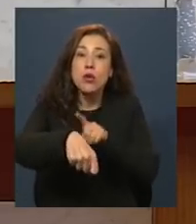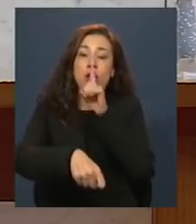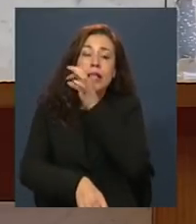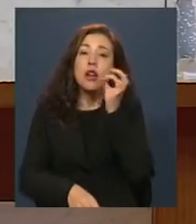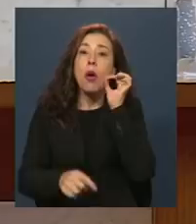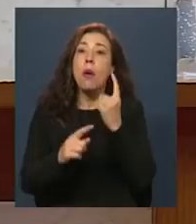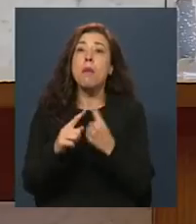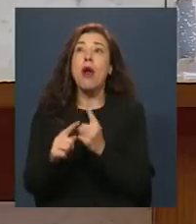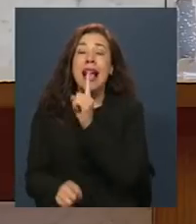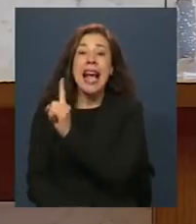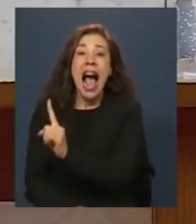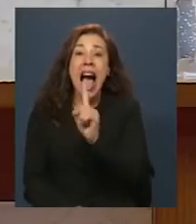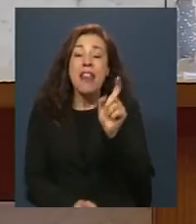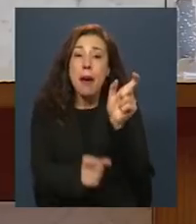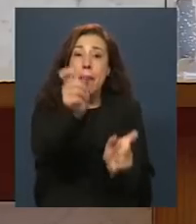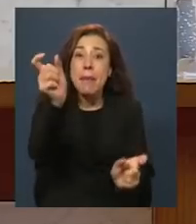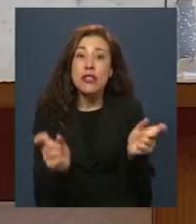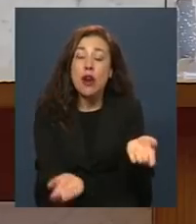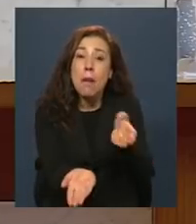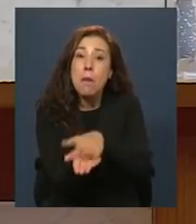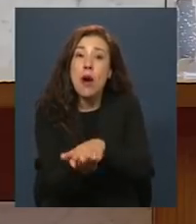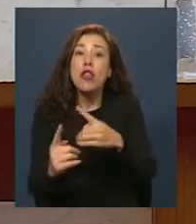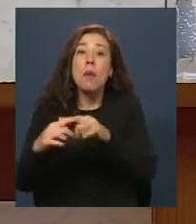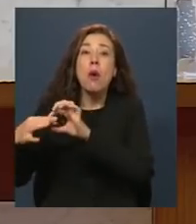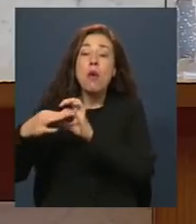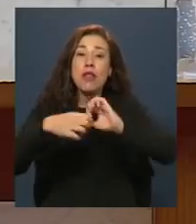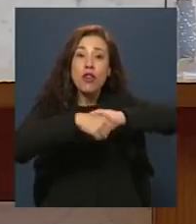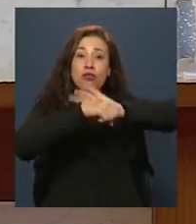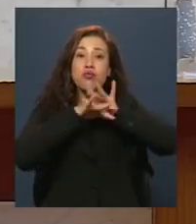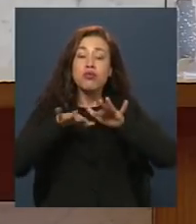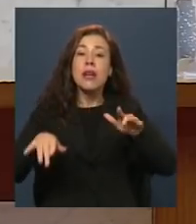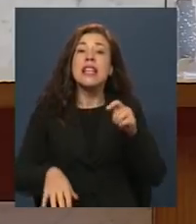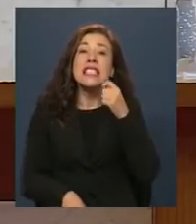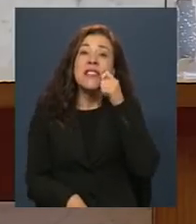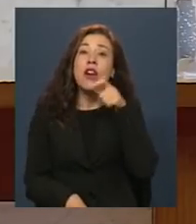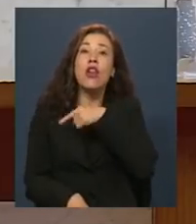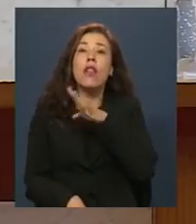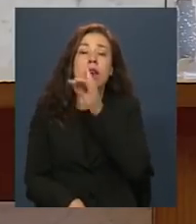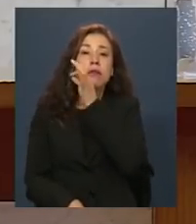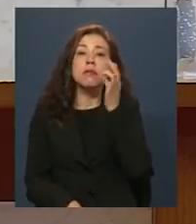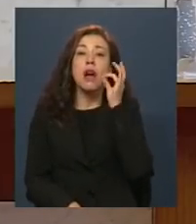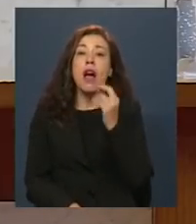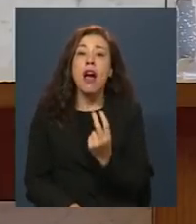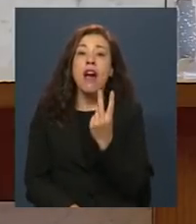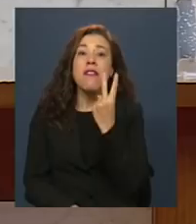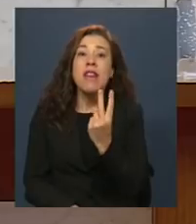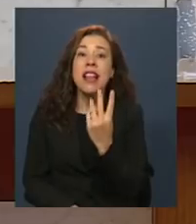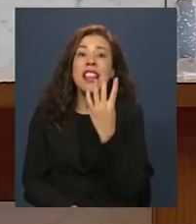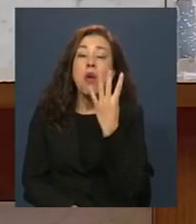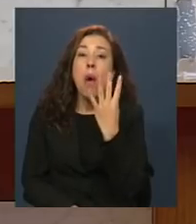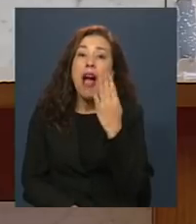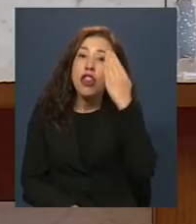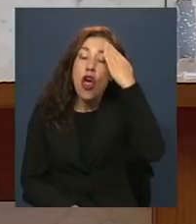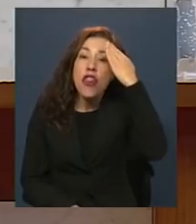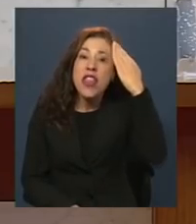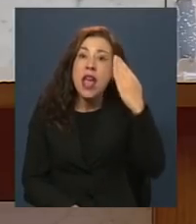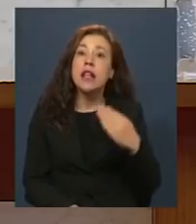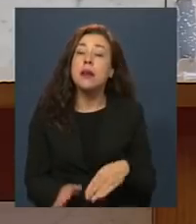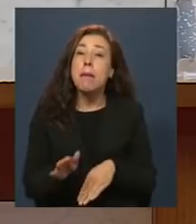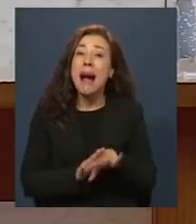cada uno y una de nuestros muertos por la pandemia, guardaríamos silencio por 24 días, más